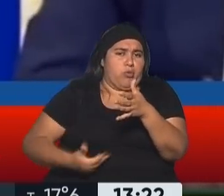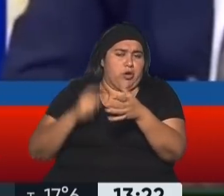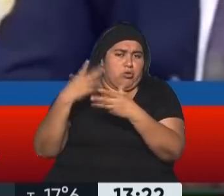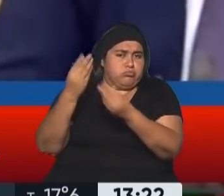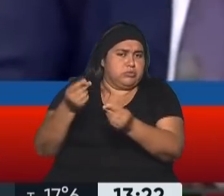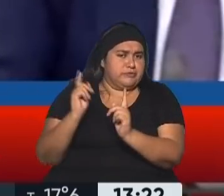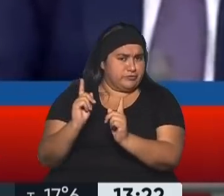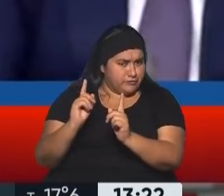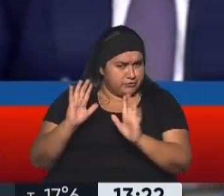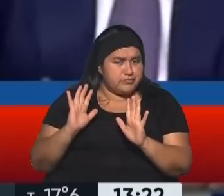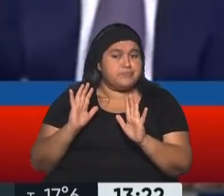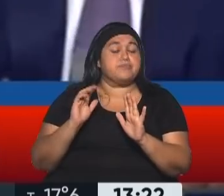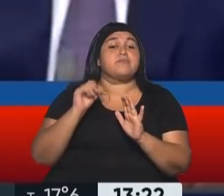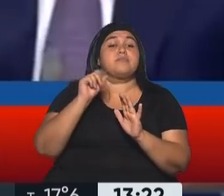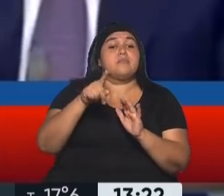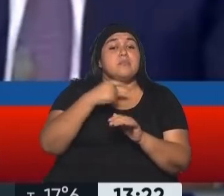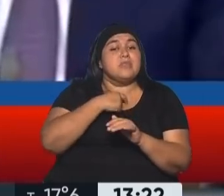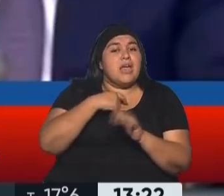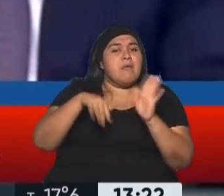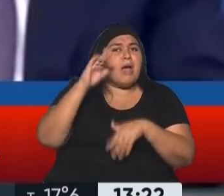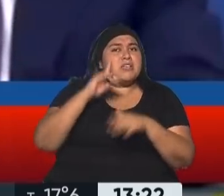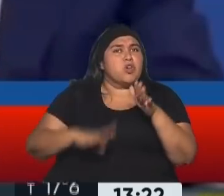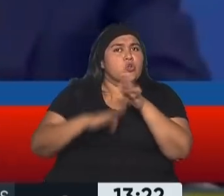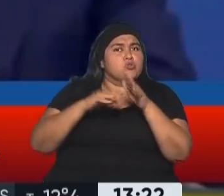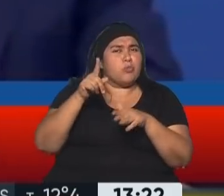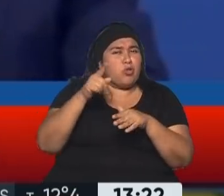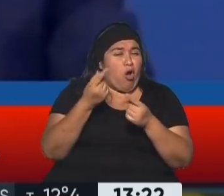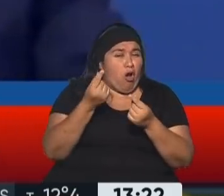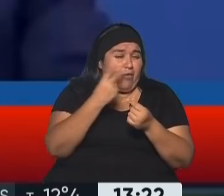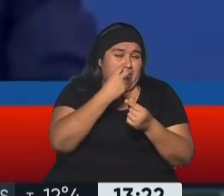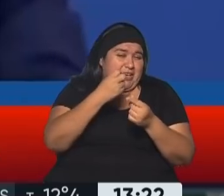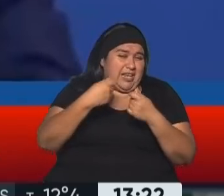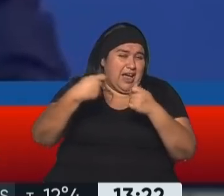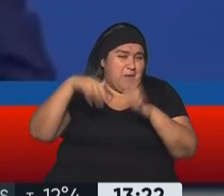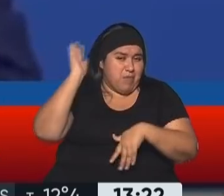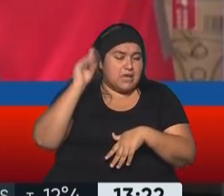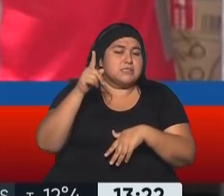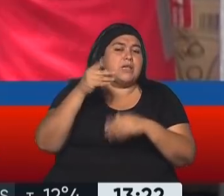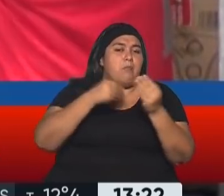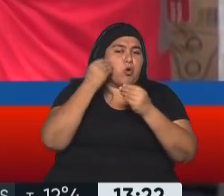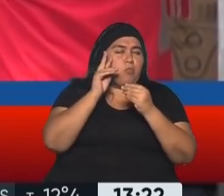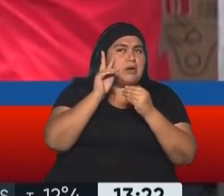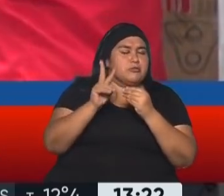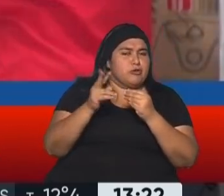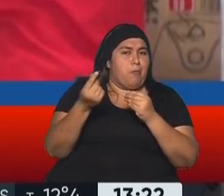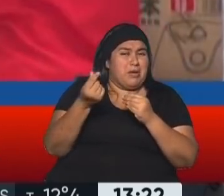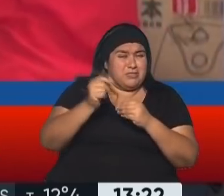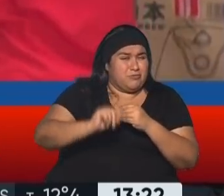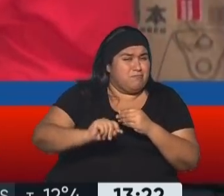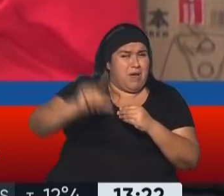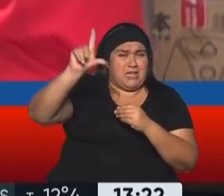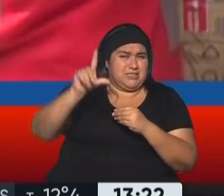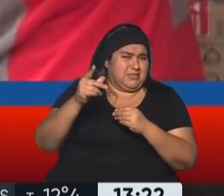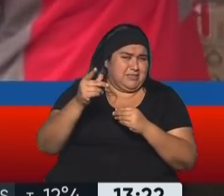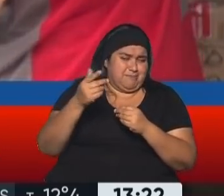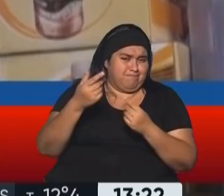el curso que está tomando la guerra y como principal consumidor de energía del mundo, ve con preocupación una suba impredecible de